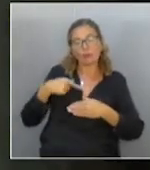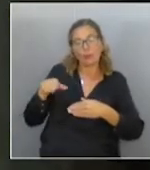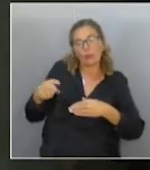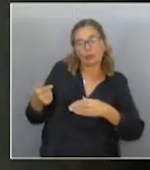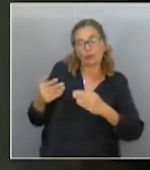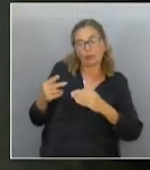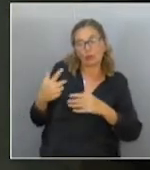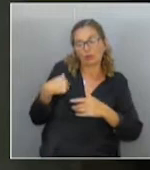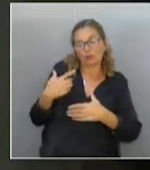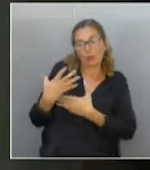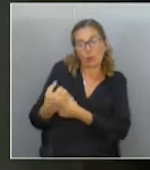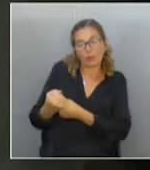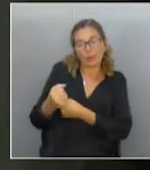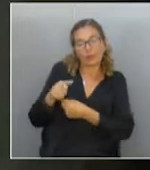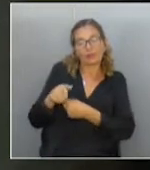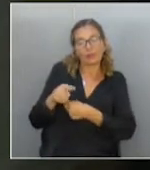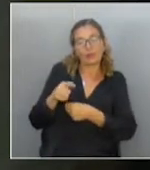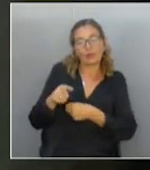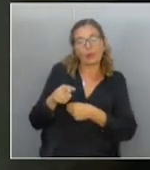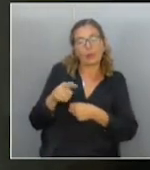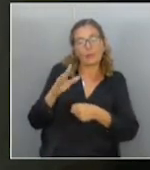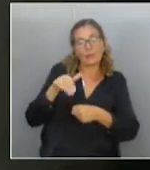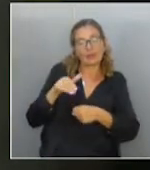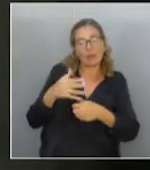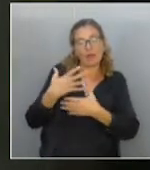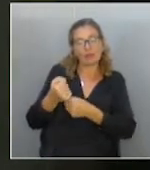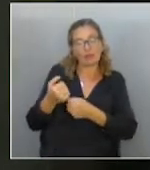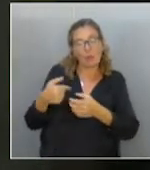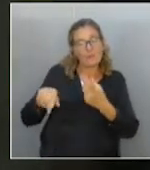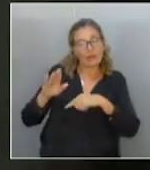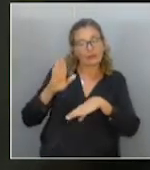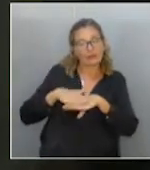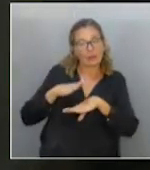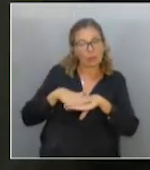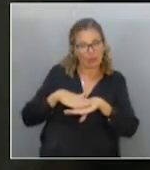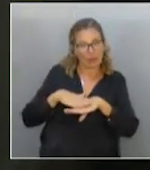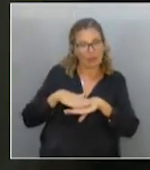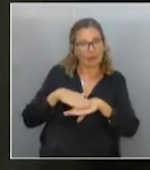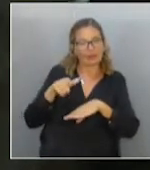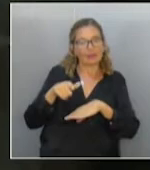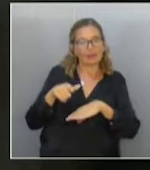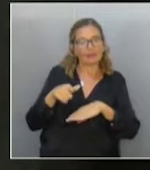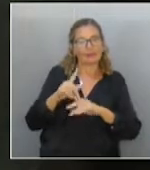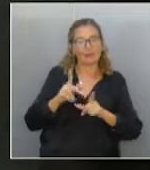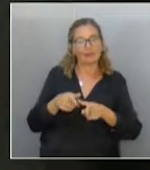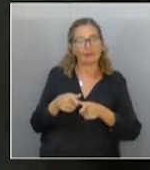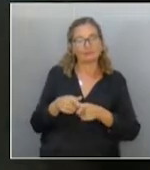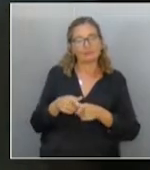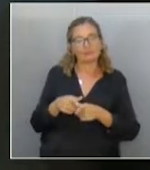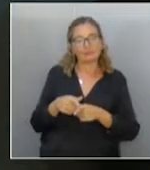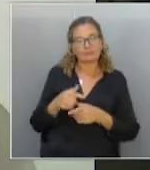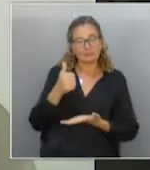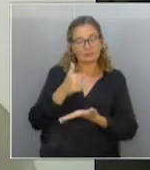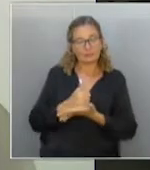Beatriz Pérez García, y la otra es Menos Te Ayudo, Más Hacete Cargo, de Maite Lacaba y Jacinta Rivera. Y